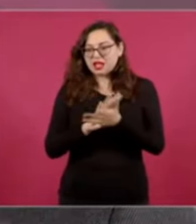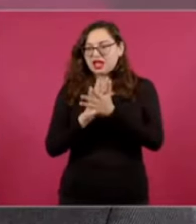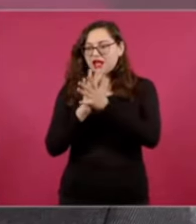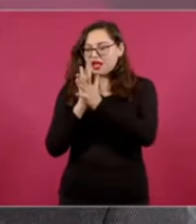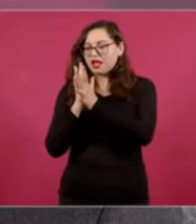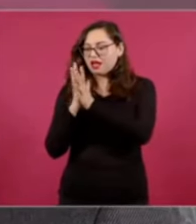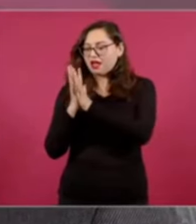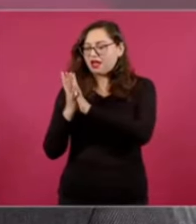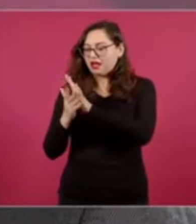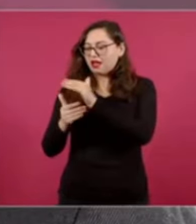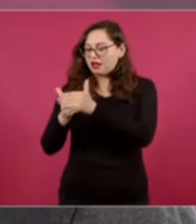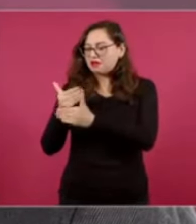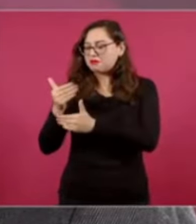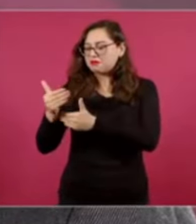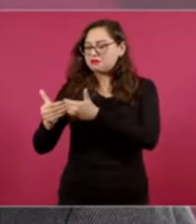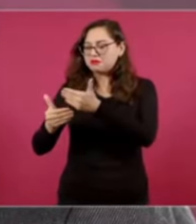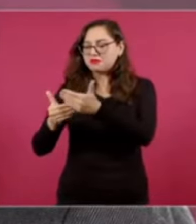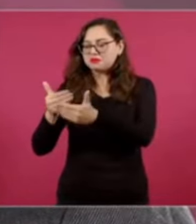si Fox llega